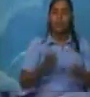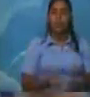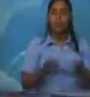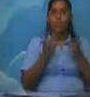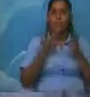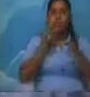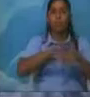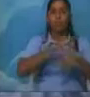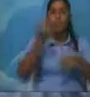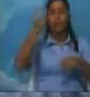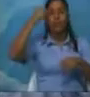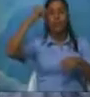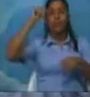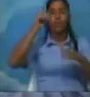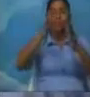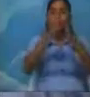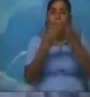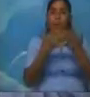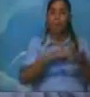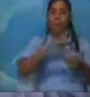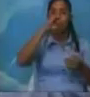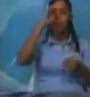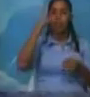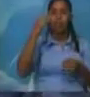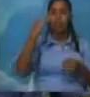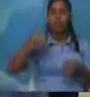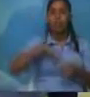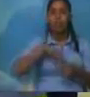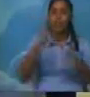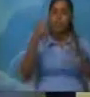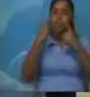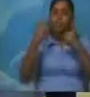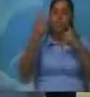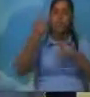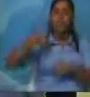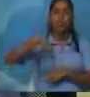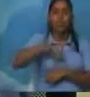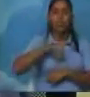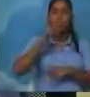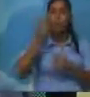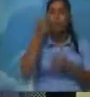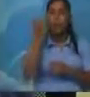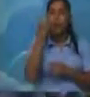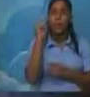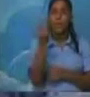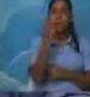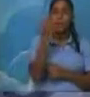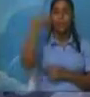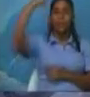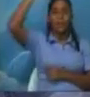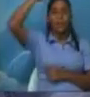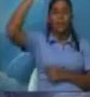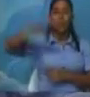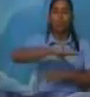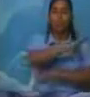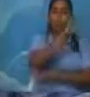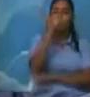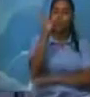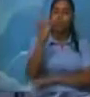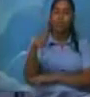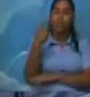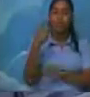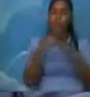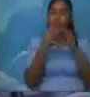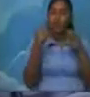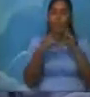Porque recuerde que la palabra de Dios nos enseña a nosotros a Buscar primeramente el reino de los cielos y luego las